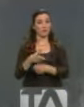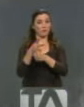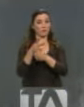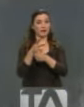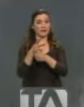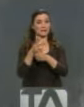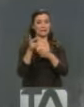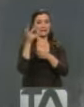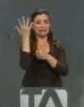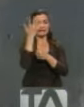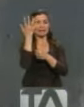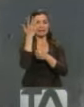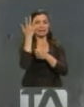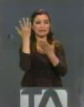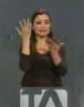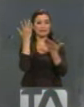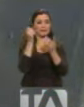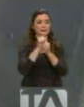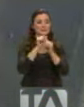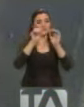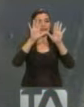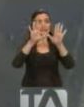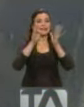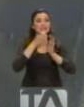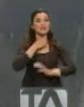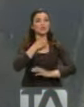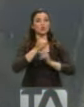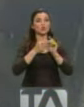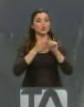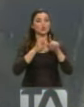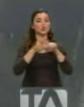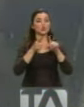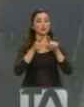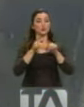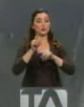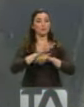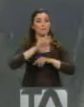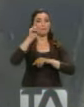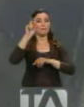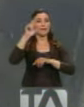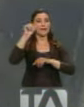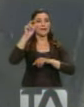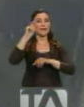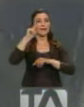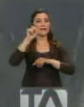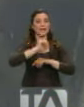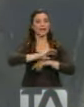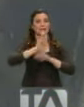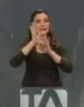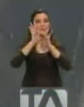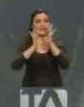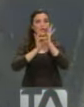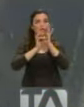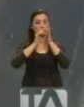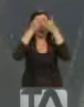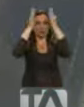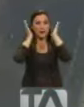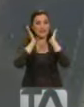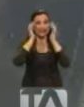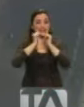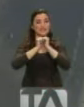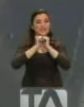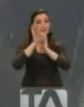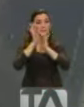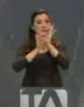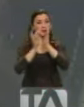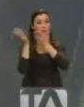Agencia Metropolitana. Estamos en la 10 de agosto y esto es la Mariana Jesús, ¿no? Sí, y la Mariana de Jesús hasta ahora. Ahí